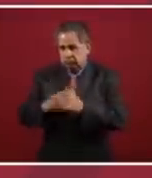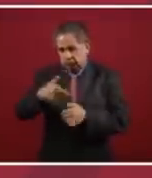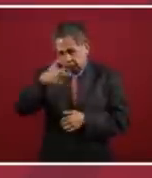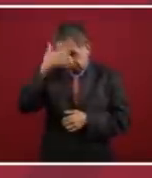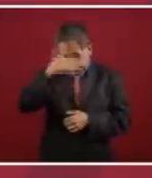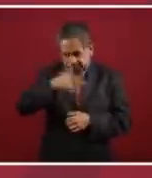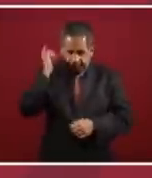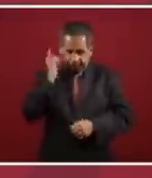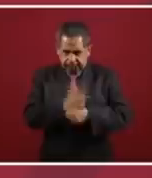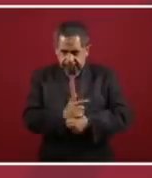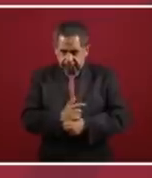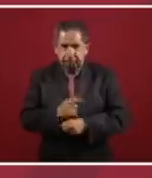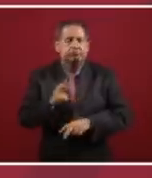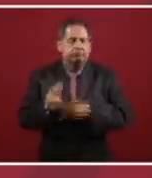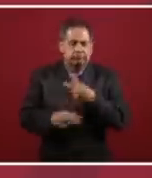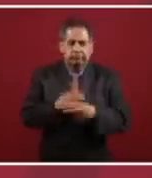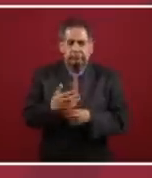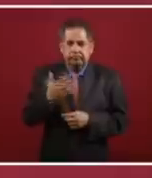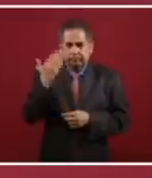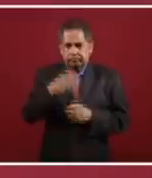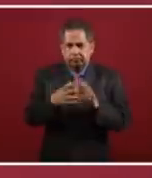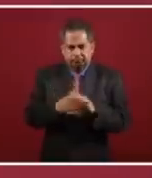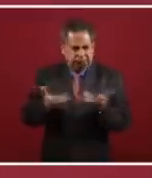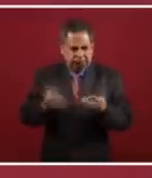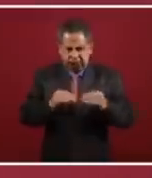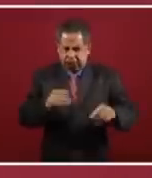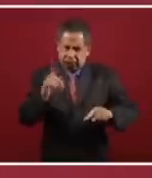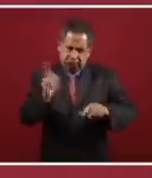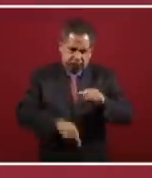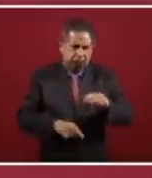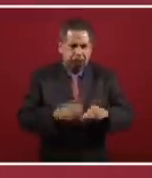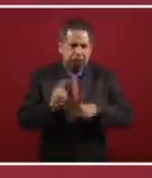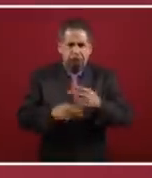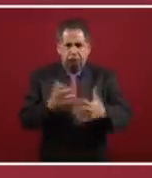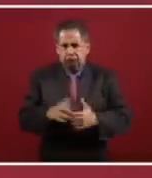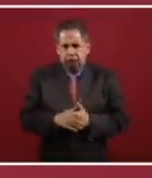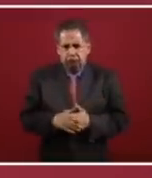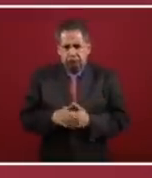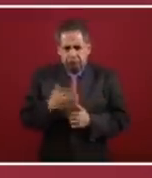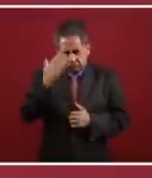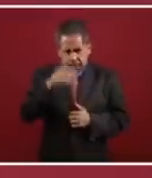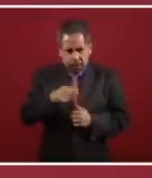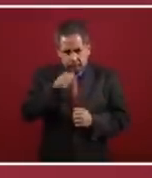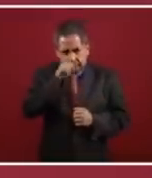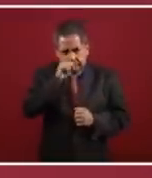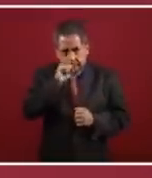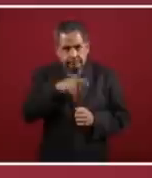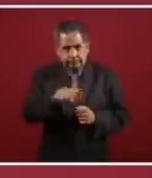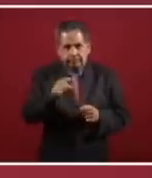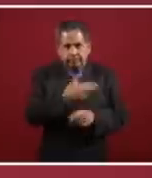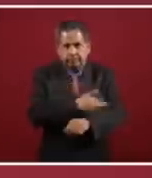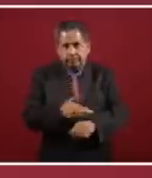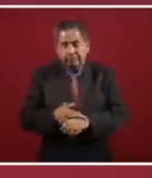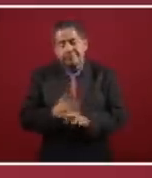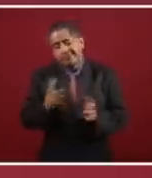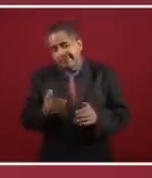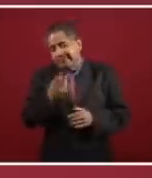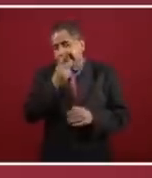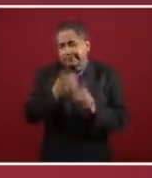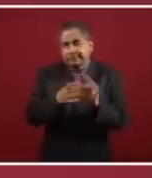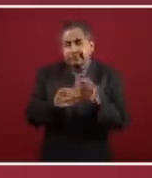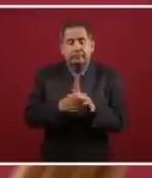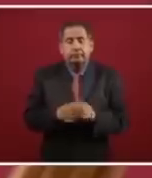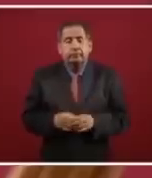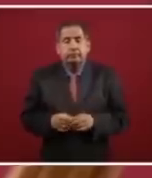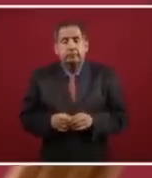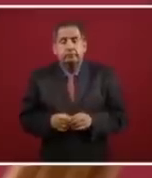sabemos y vamos a actuar en esto. Ya lo estamos tratando. Hasta le diría que